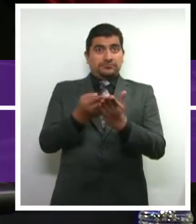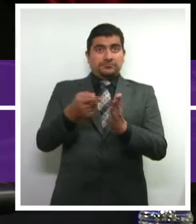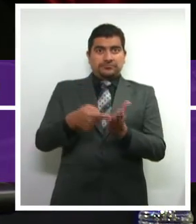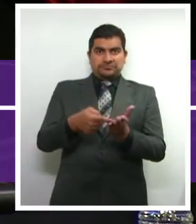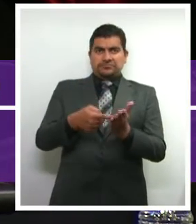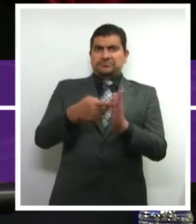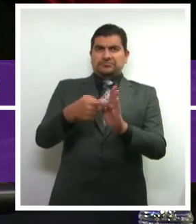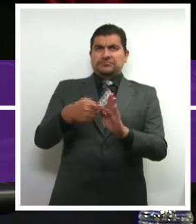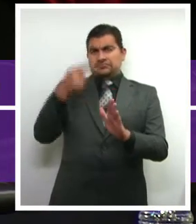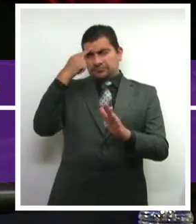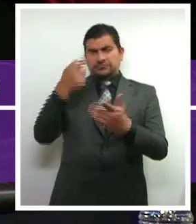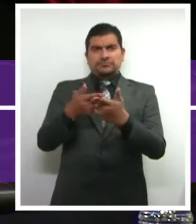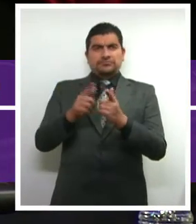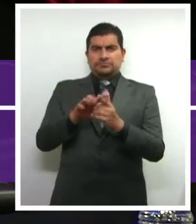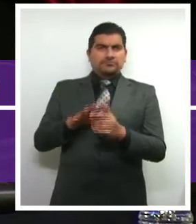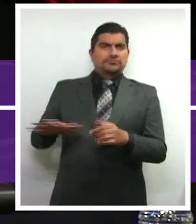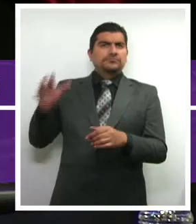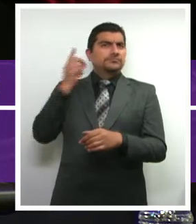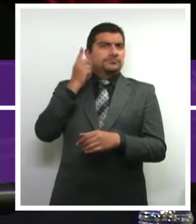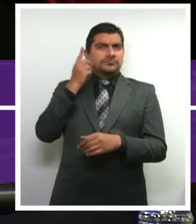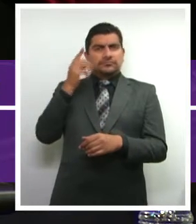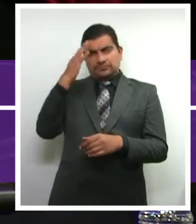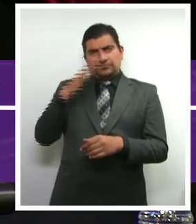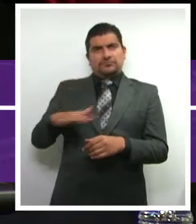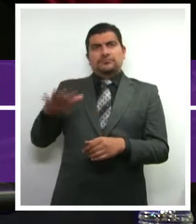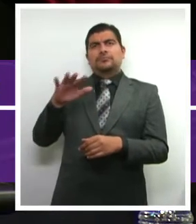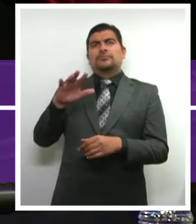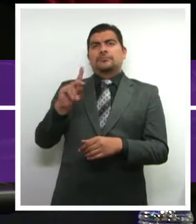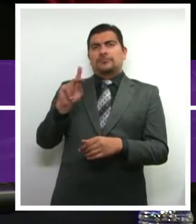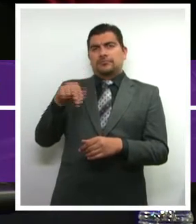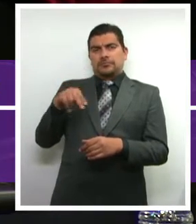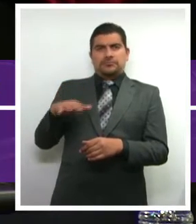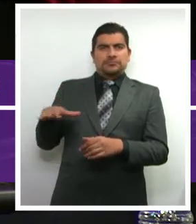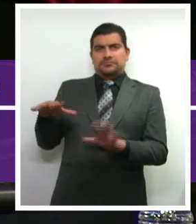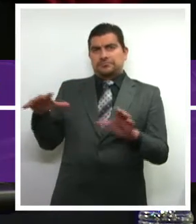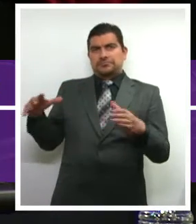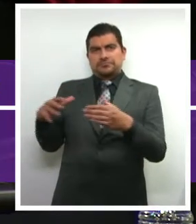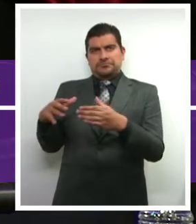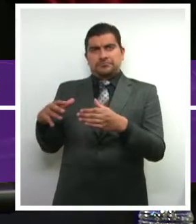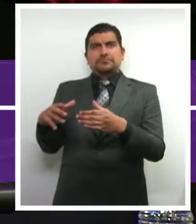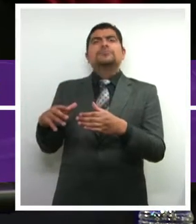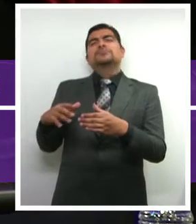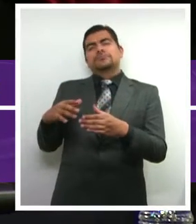de los diputados constituyentes del Partido Acción Nacional